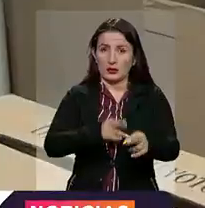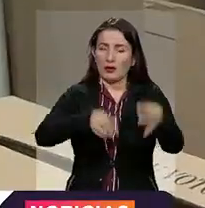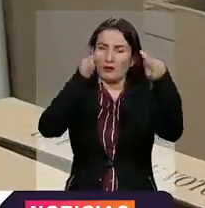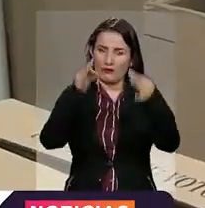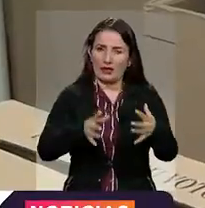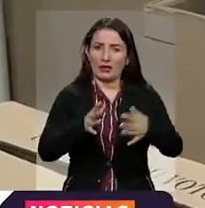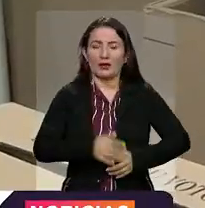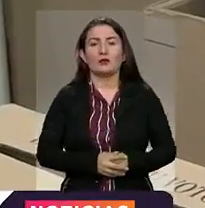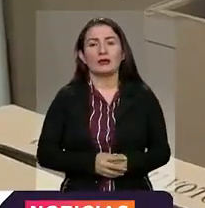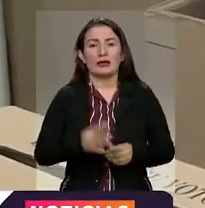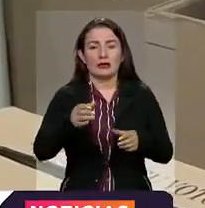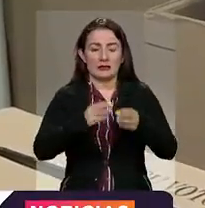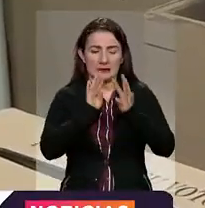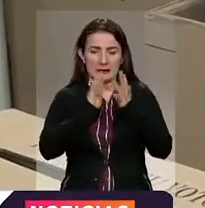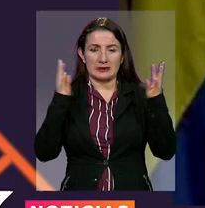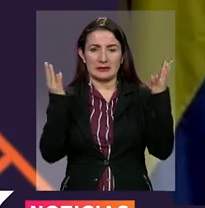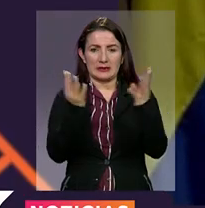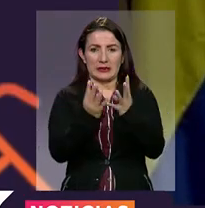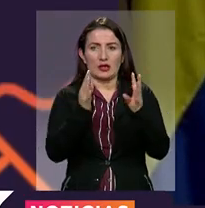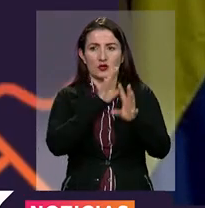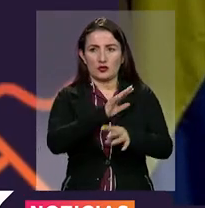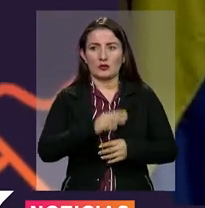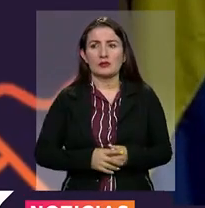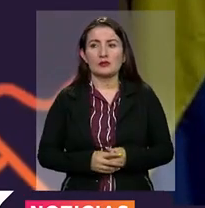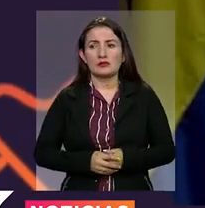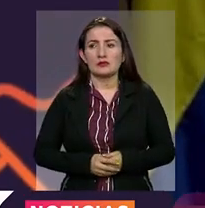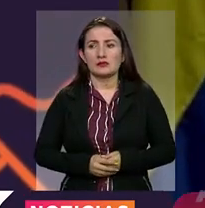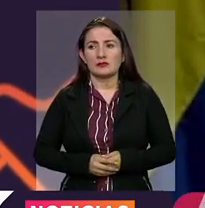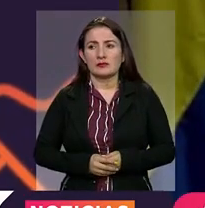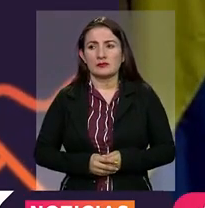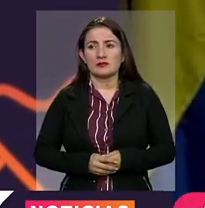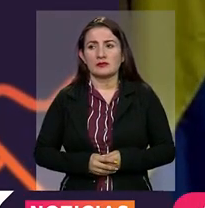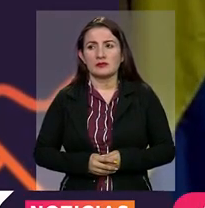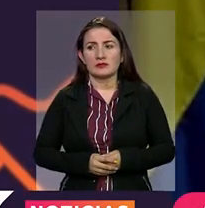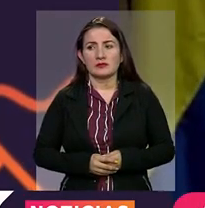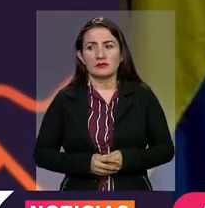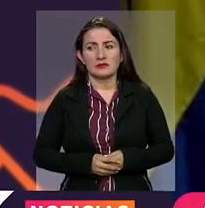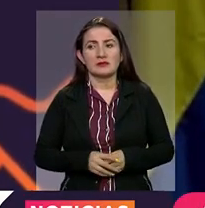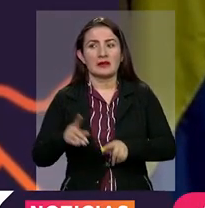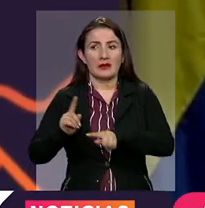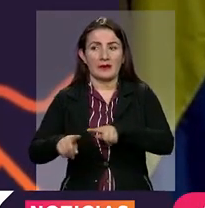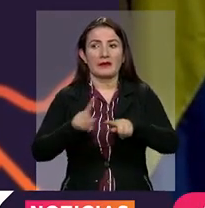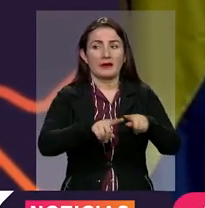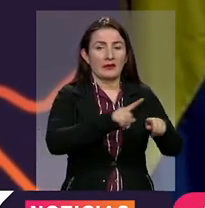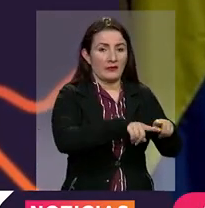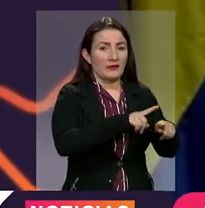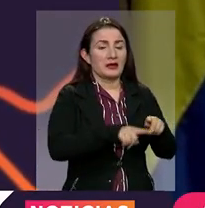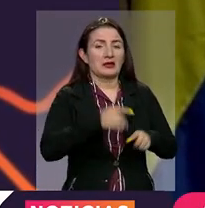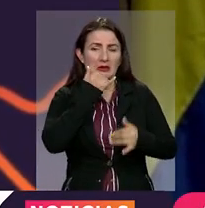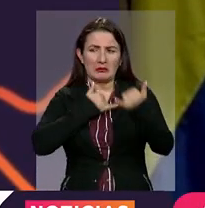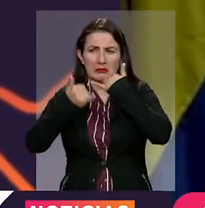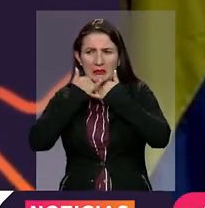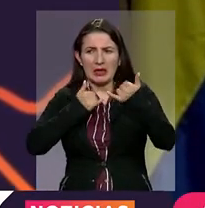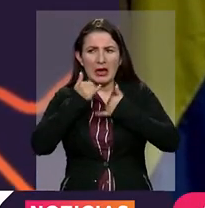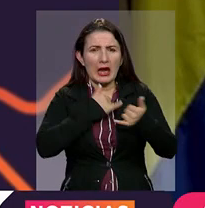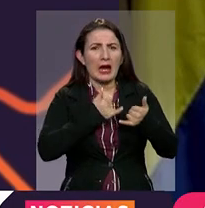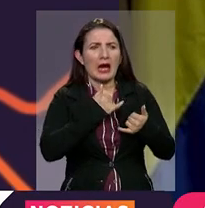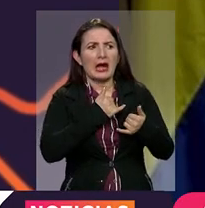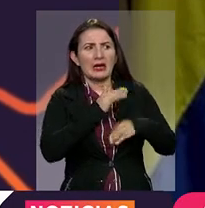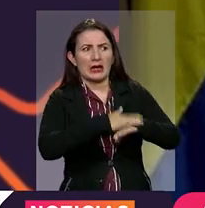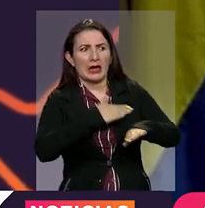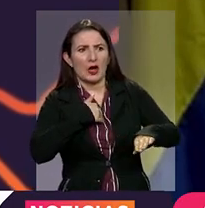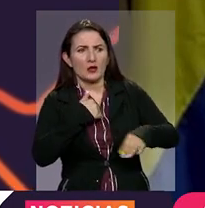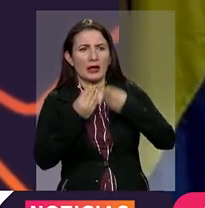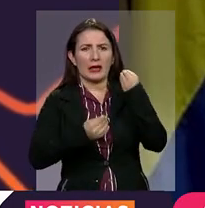definitivo en el Senado de la República. Que si hubo diferencias frente al preconteo por causas externas, independiente de las causas, hay